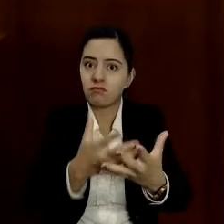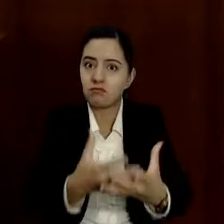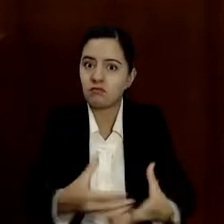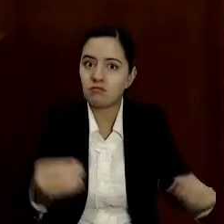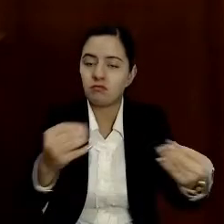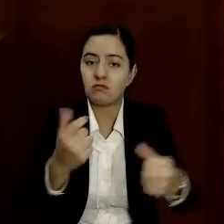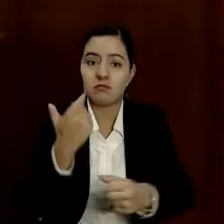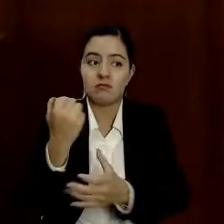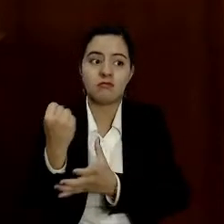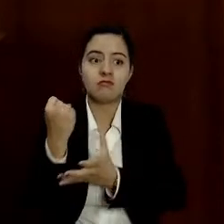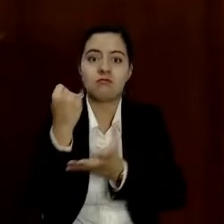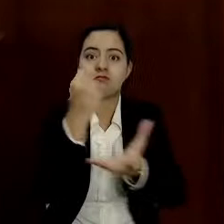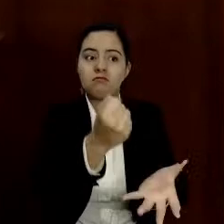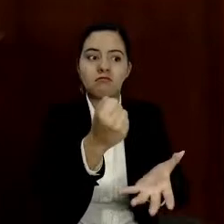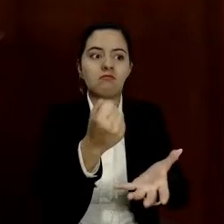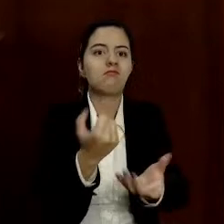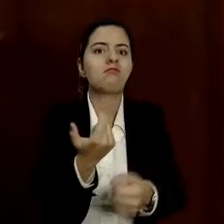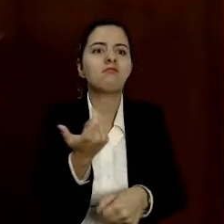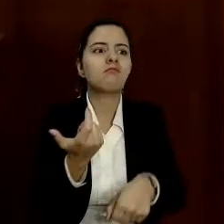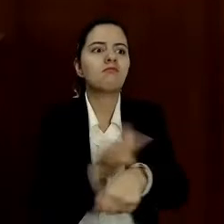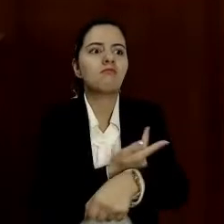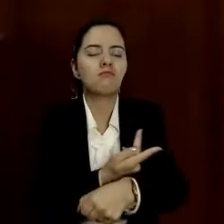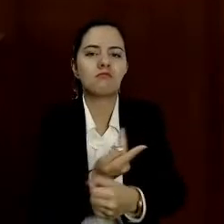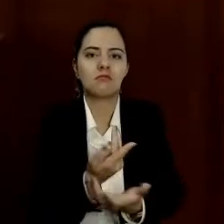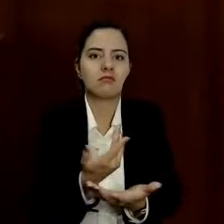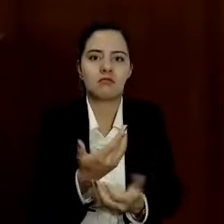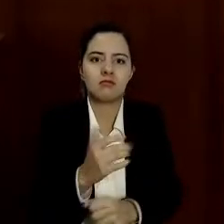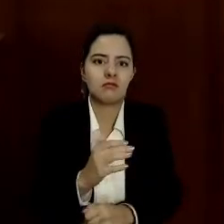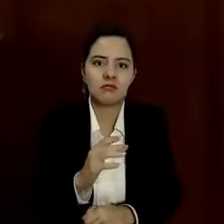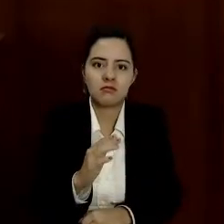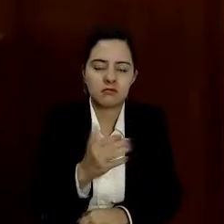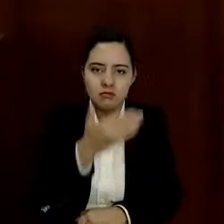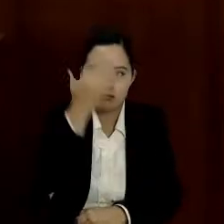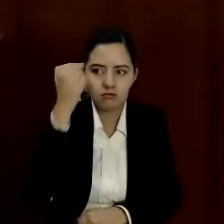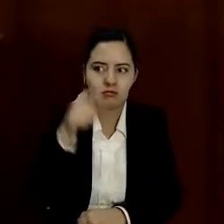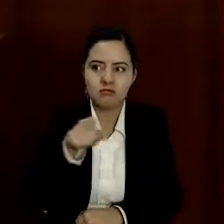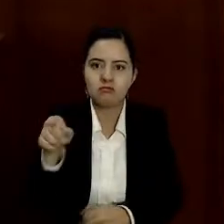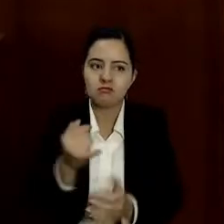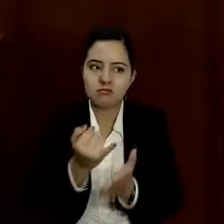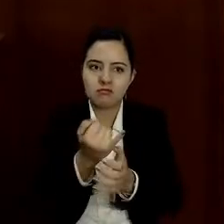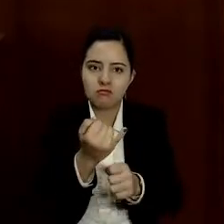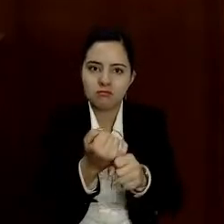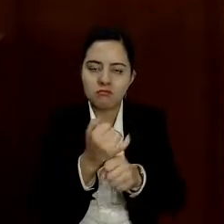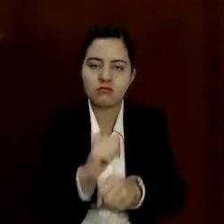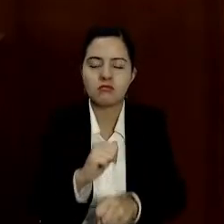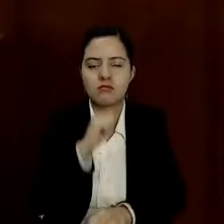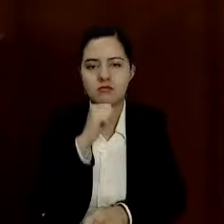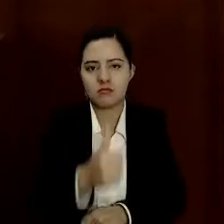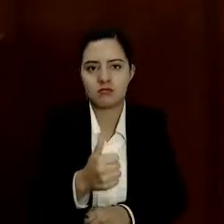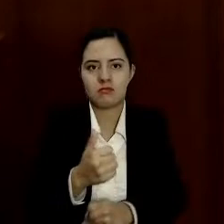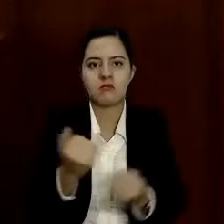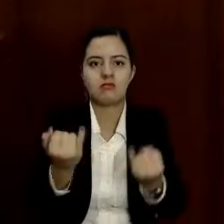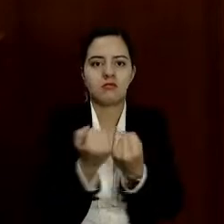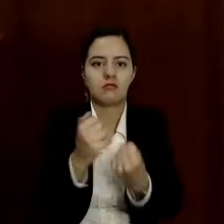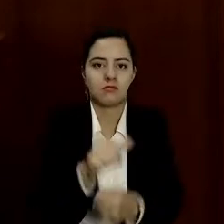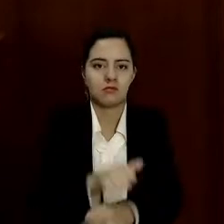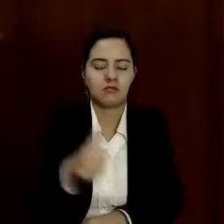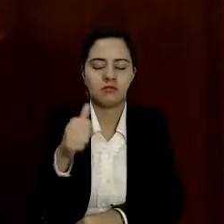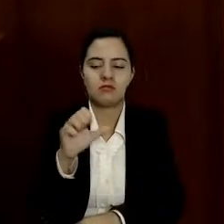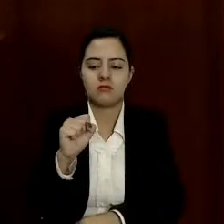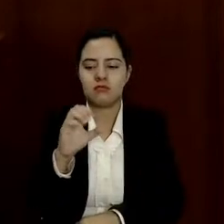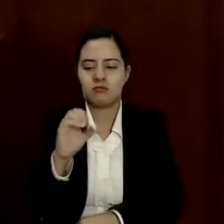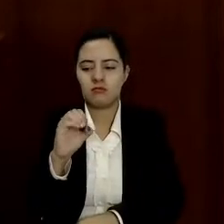FONDIC y que nunca atendió. Así como Aurora Sosa Oblea, extitular del órgano de